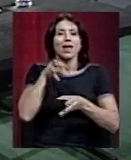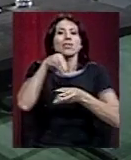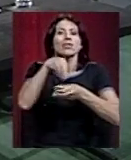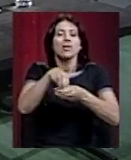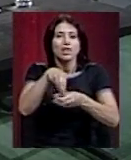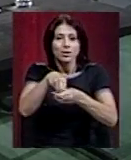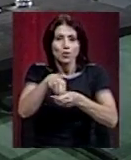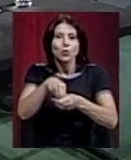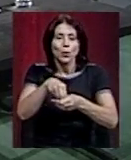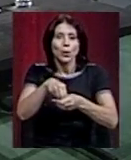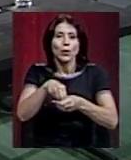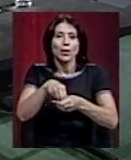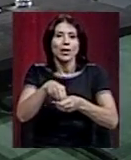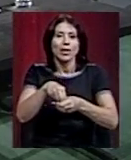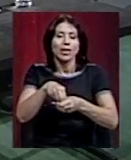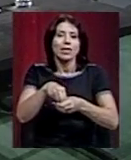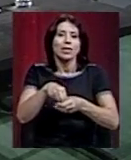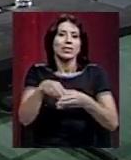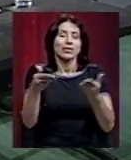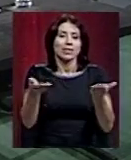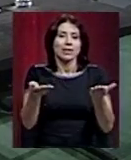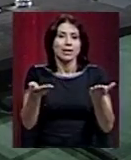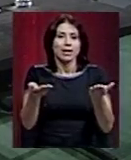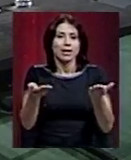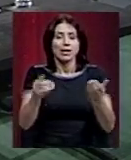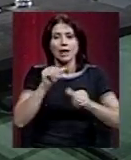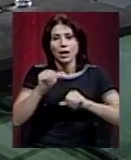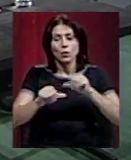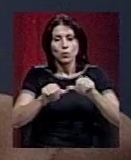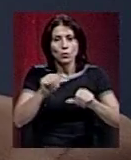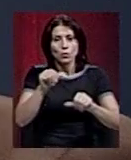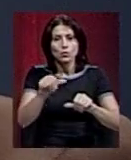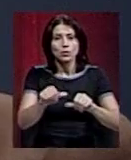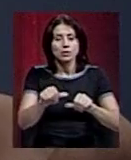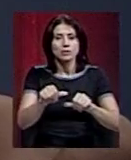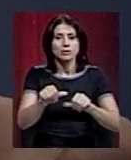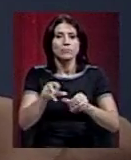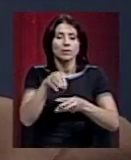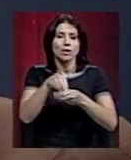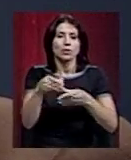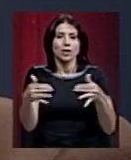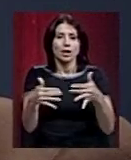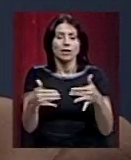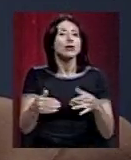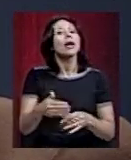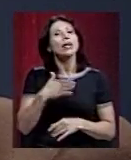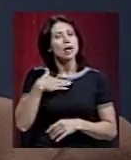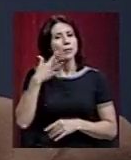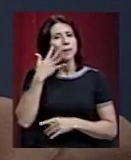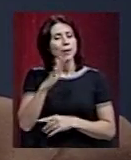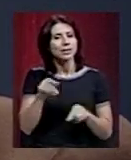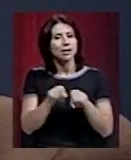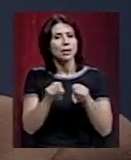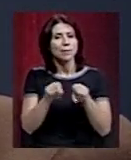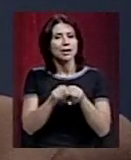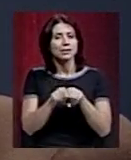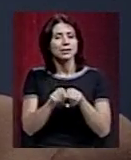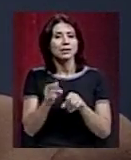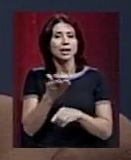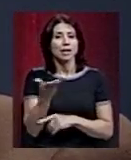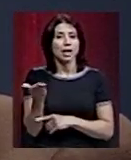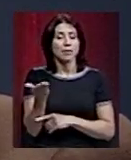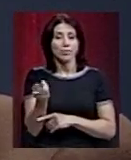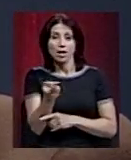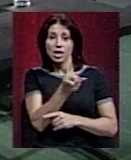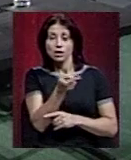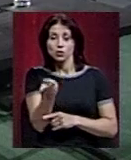de lucha hegemónica dentro de la Guerra Fría. Y me parece además que estos